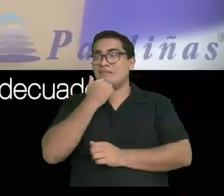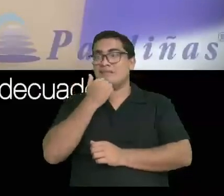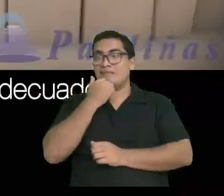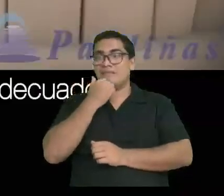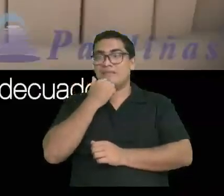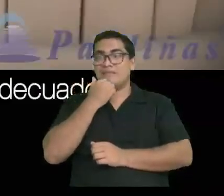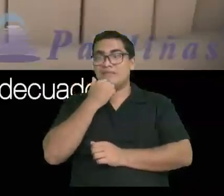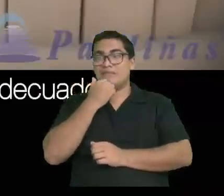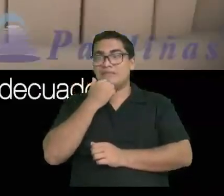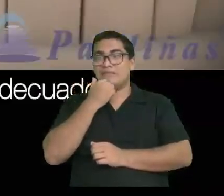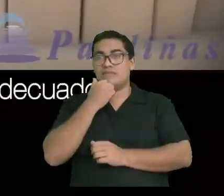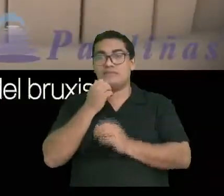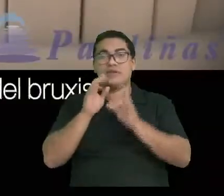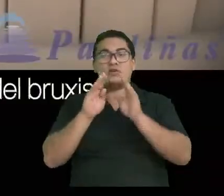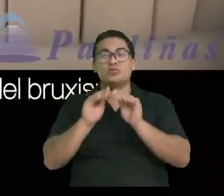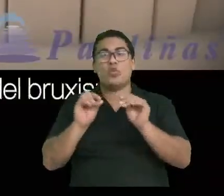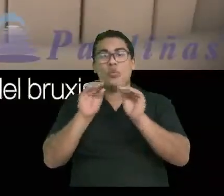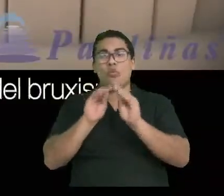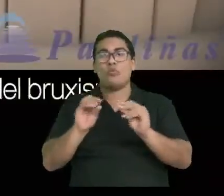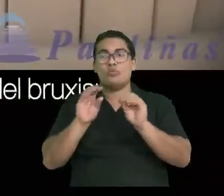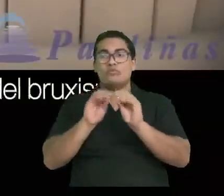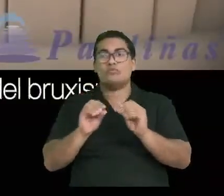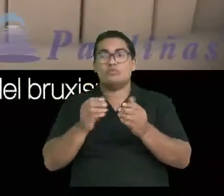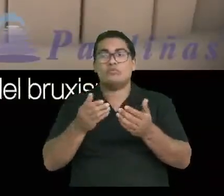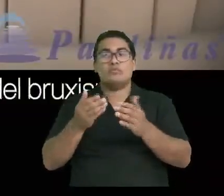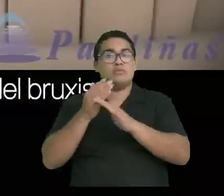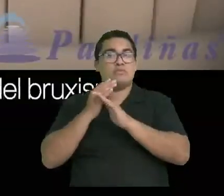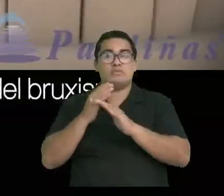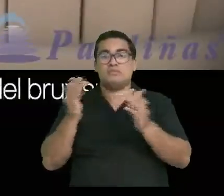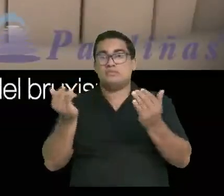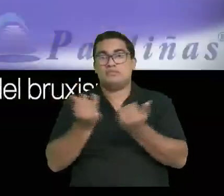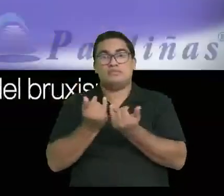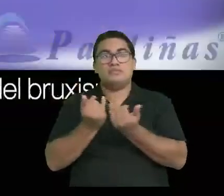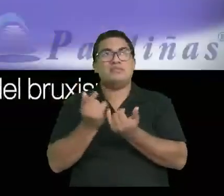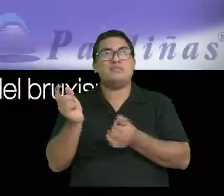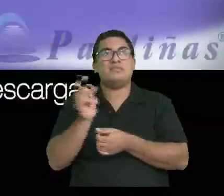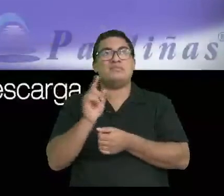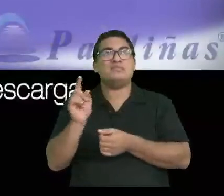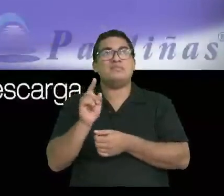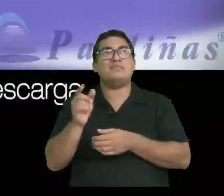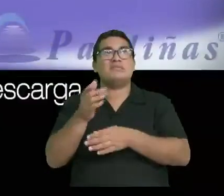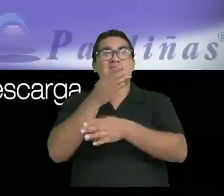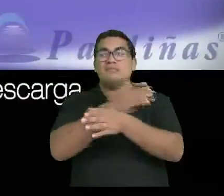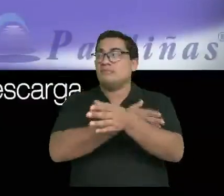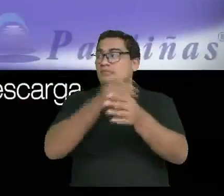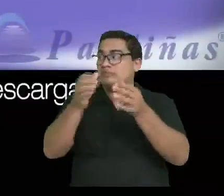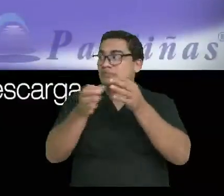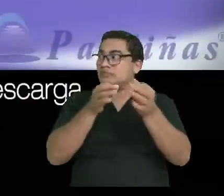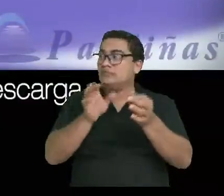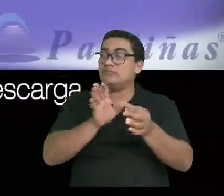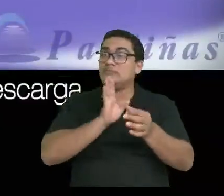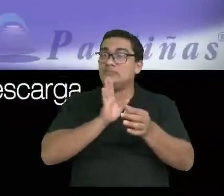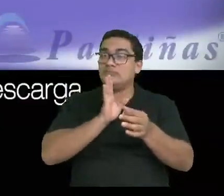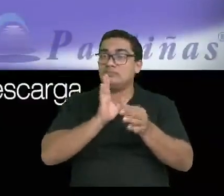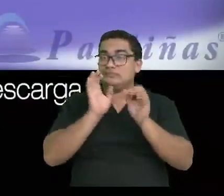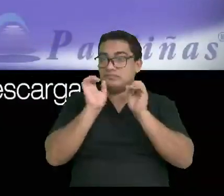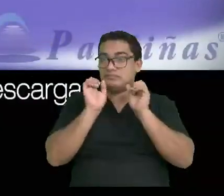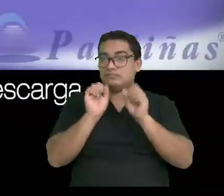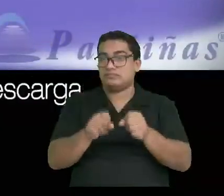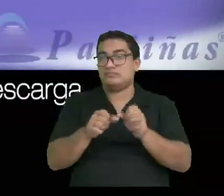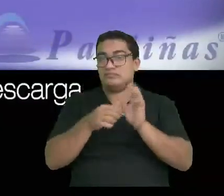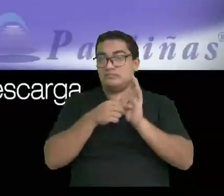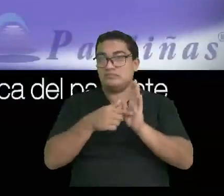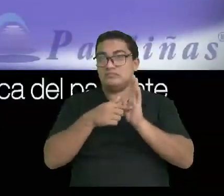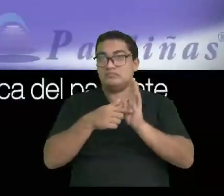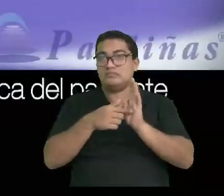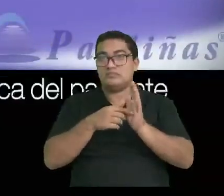al ser de silicona es blando, no va a proteger igual. E incluso lo que hablábamos anteriormente, puede estimular incluso